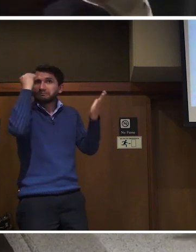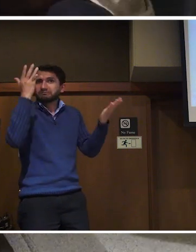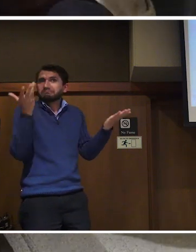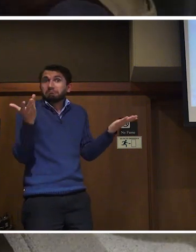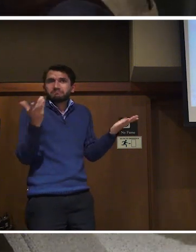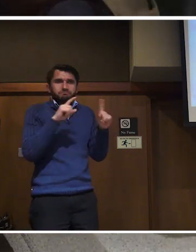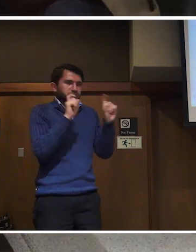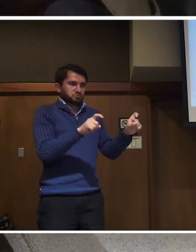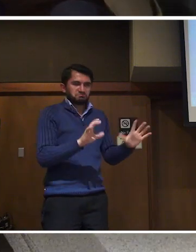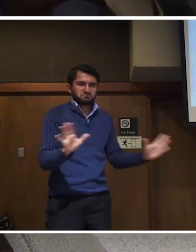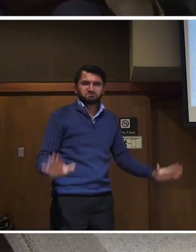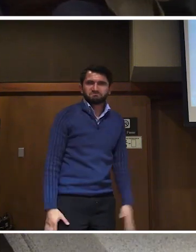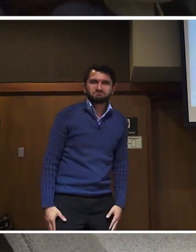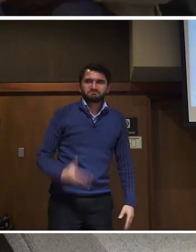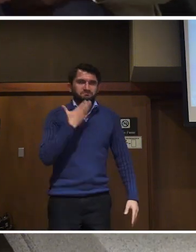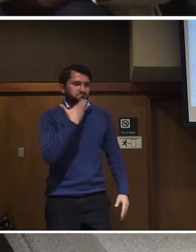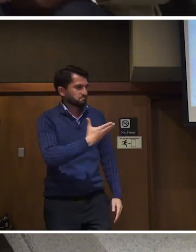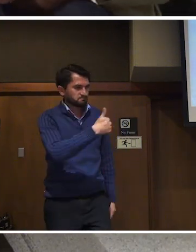archivo y poder tener acceso a esa información.